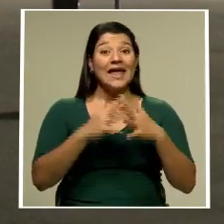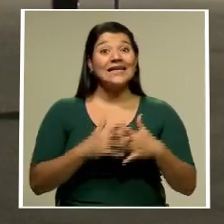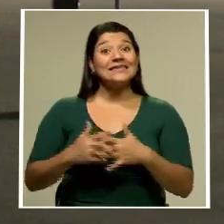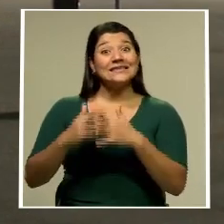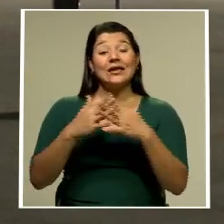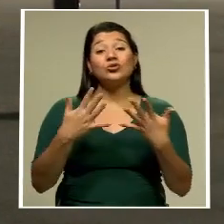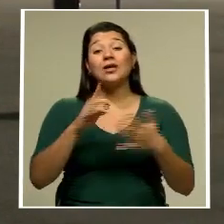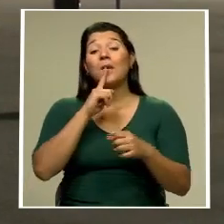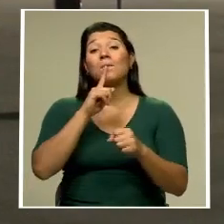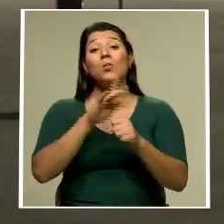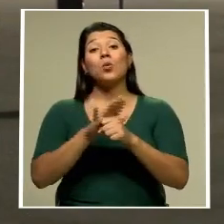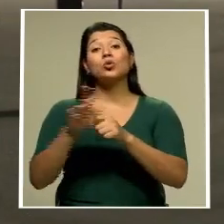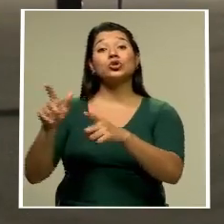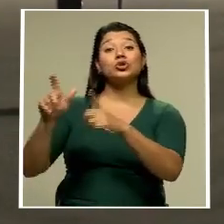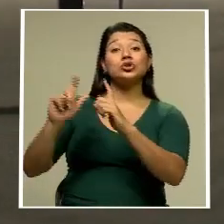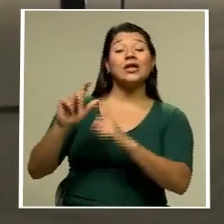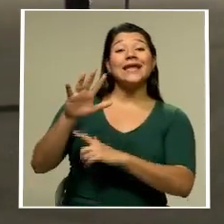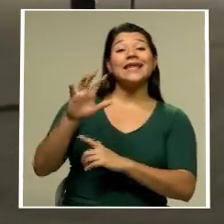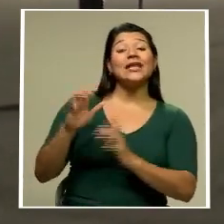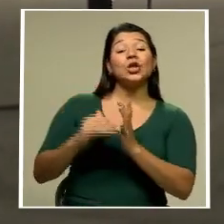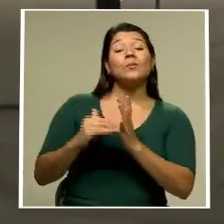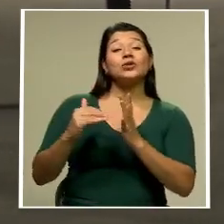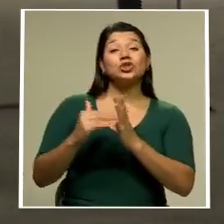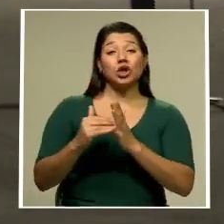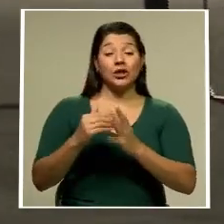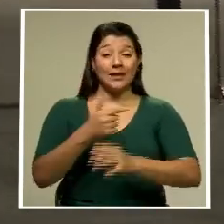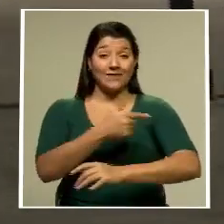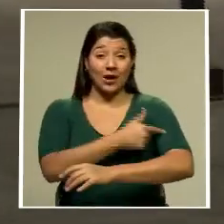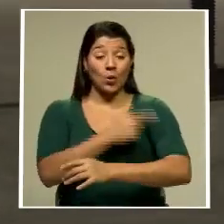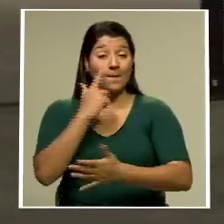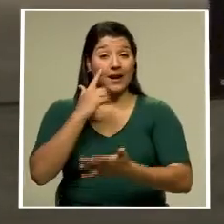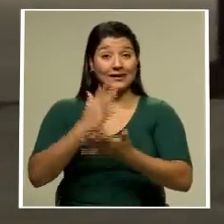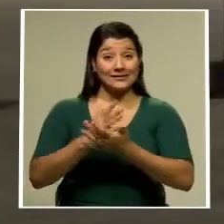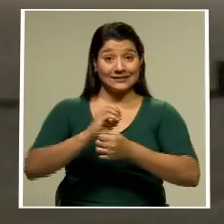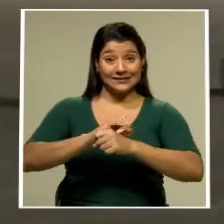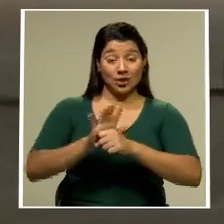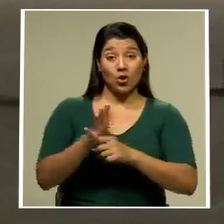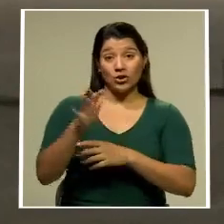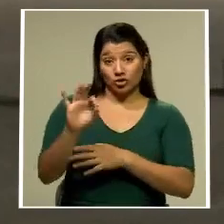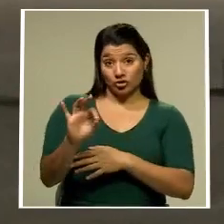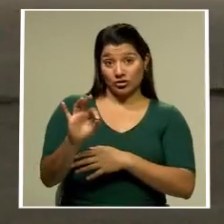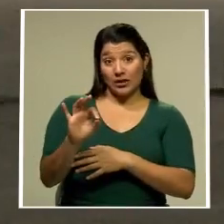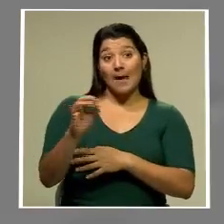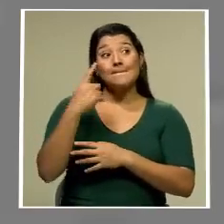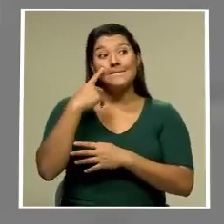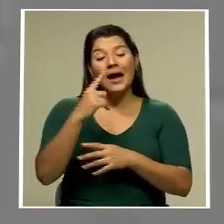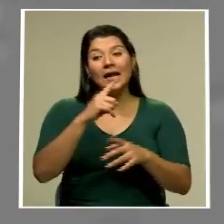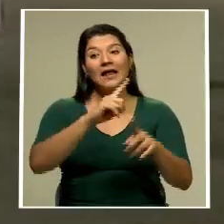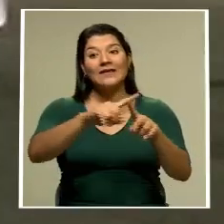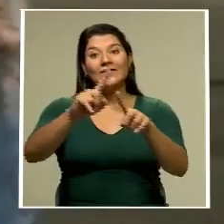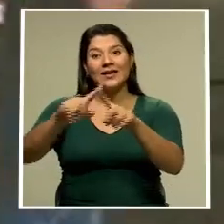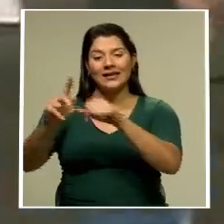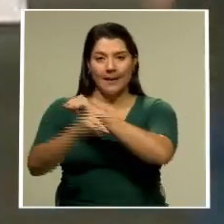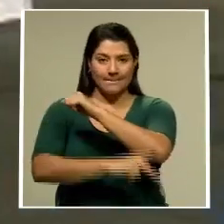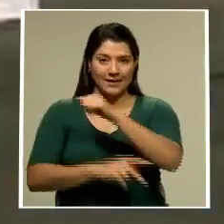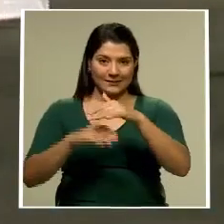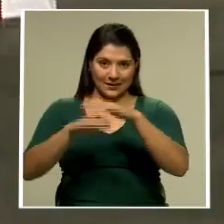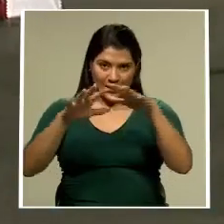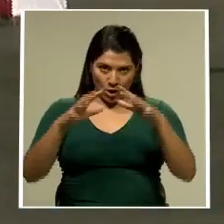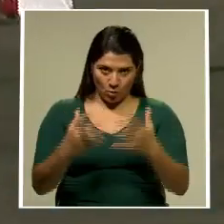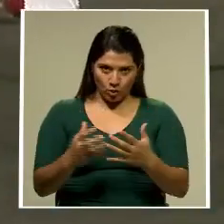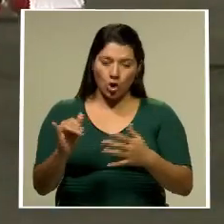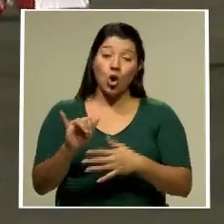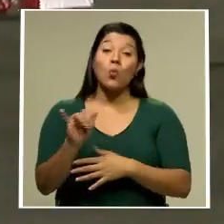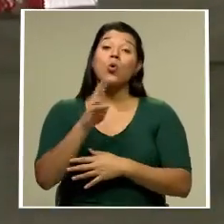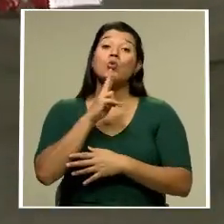prometió donar 500 millones de dosis de la vacuna contra la COVID-19 a diferentes países del mundo. Entre ellos se encuentran